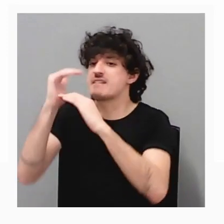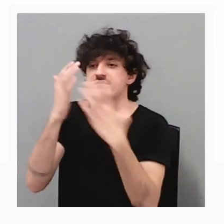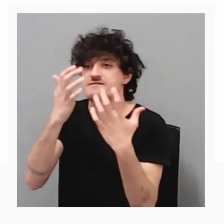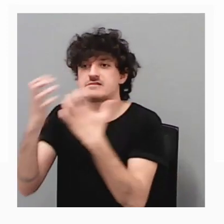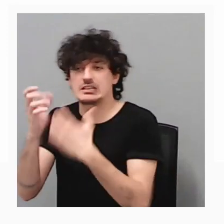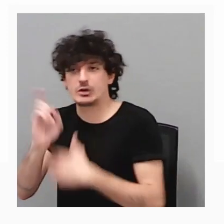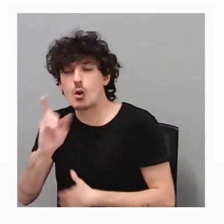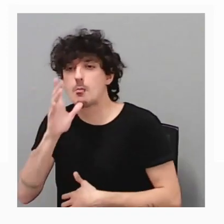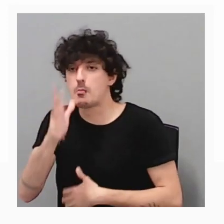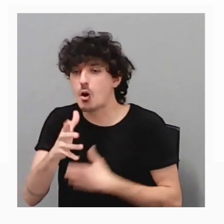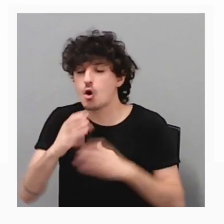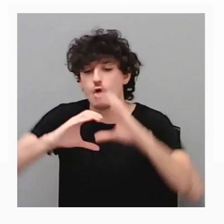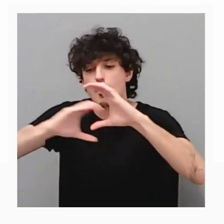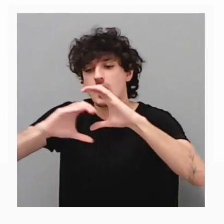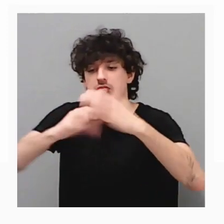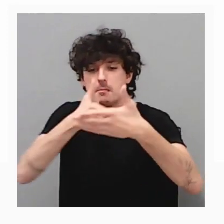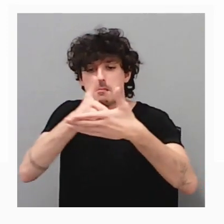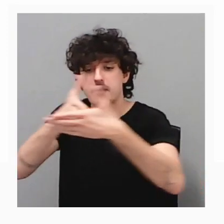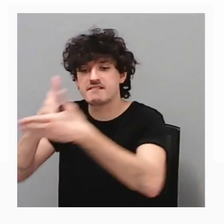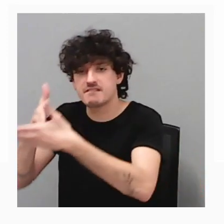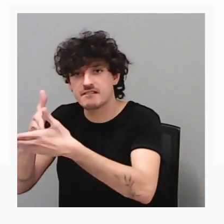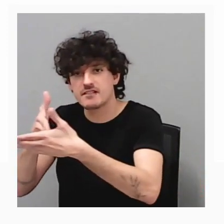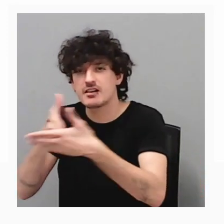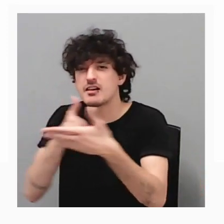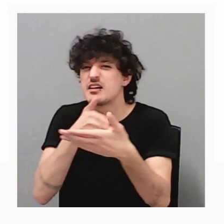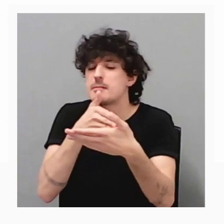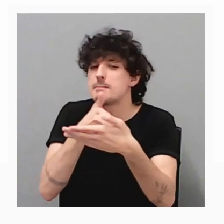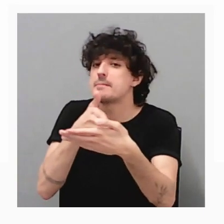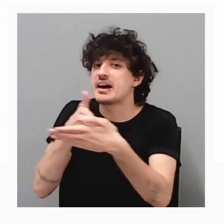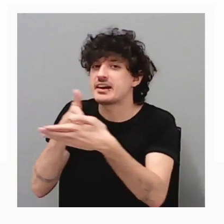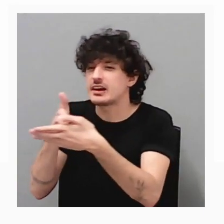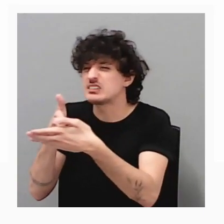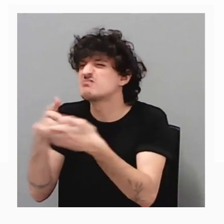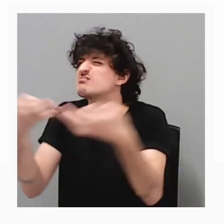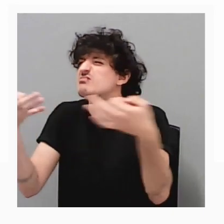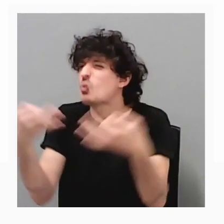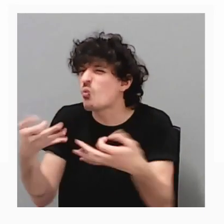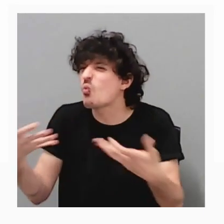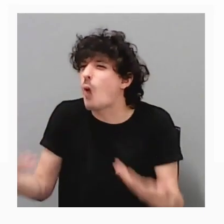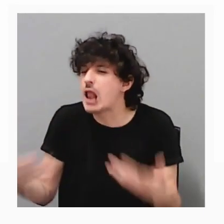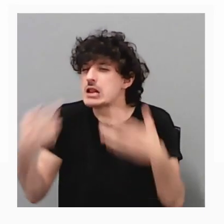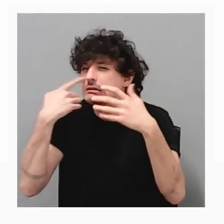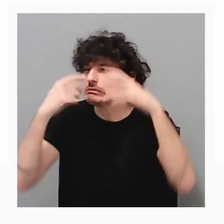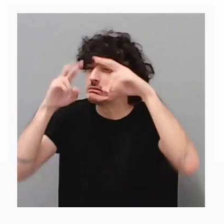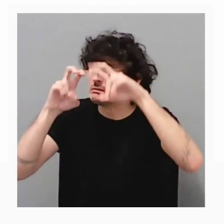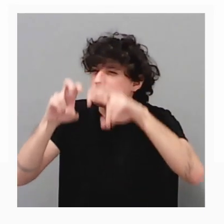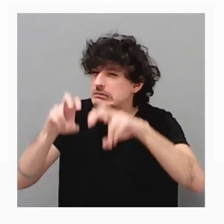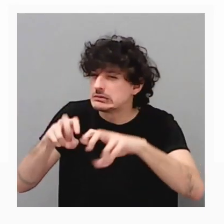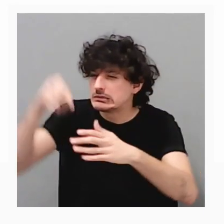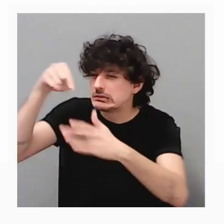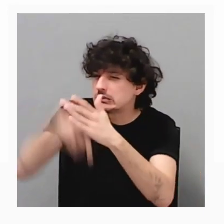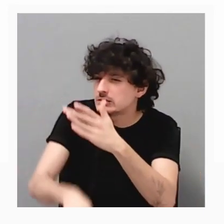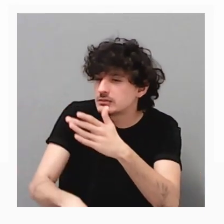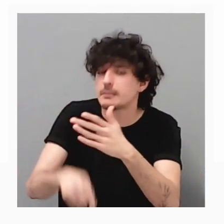y de la comunicación. ¿Pero qué son las barreras? Y fuimos a investigar un poquito más. Y percibimos por la investigación,